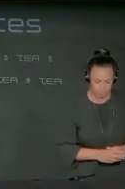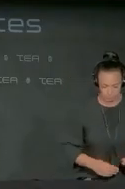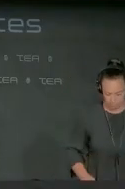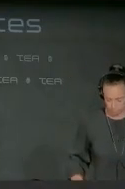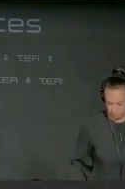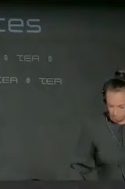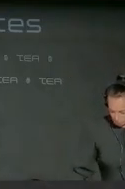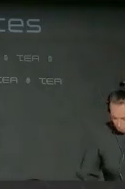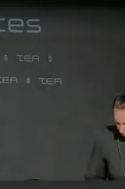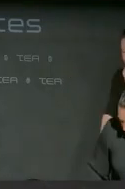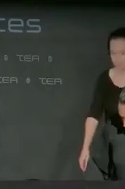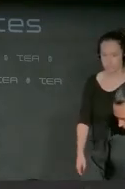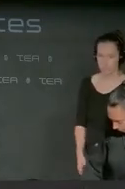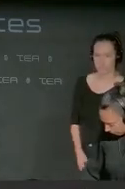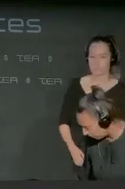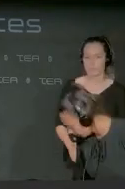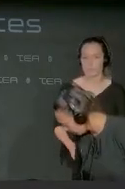Thanks, that's a good question.